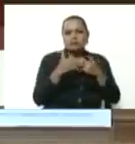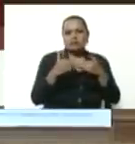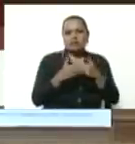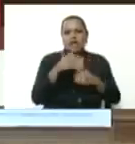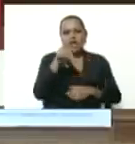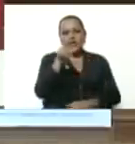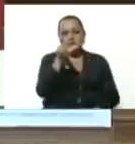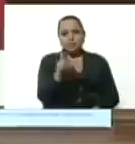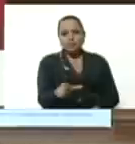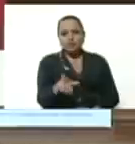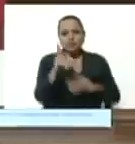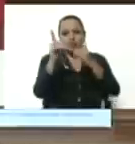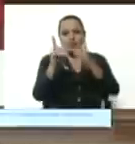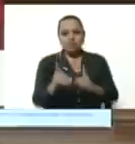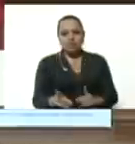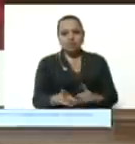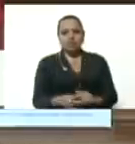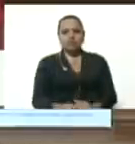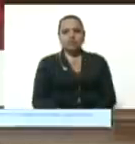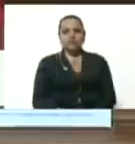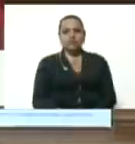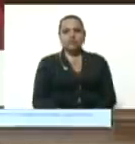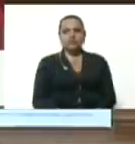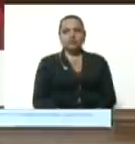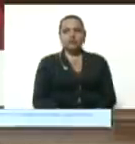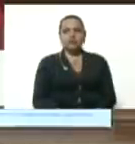estas personas designadas.